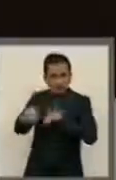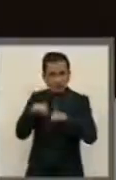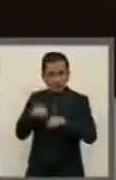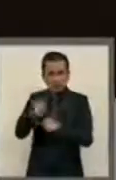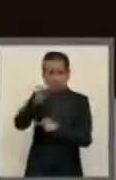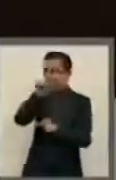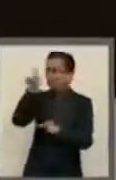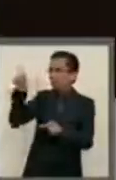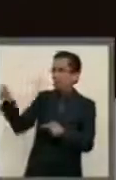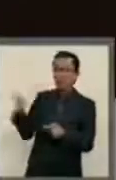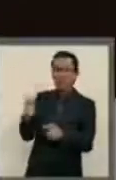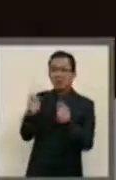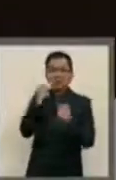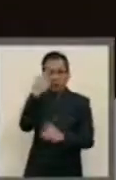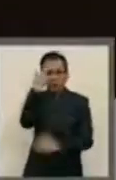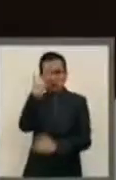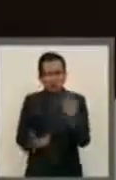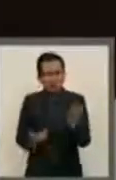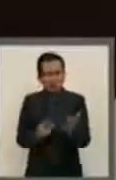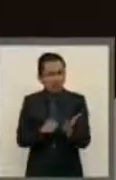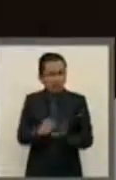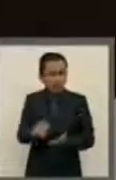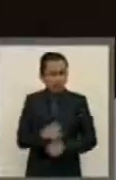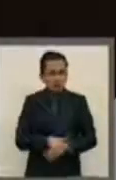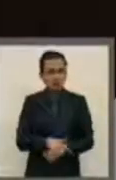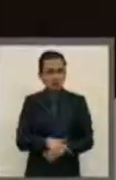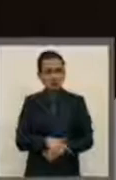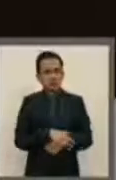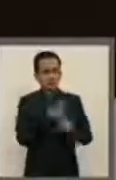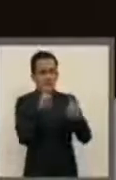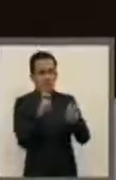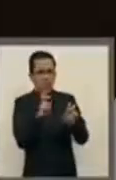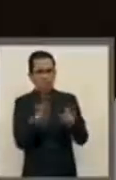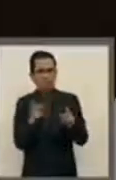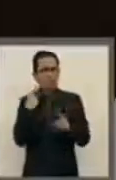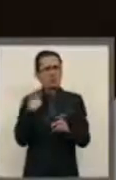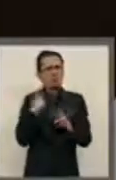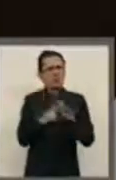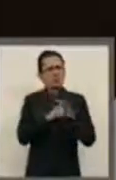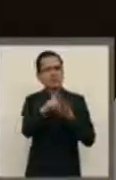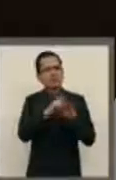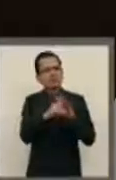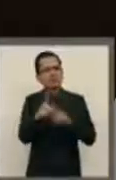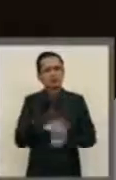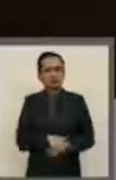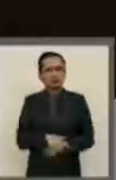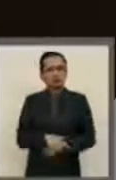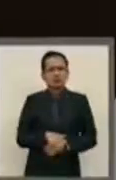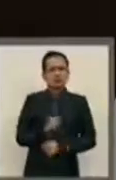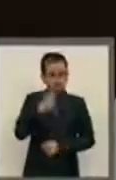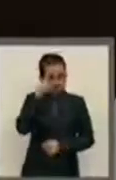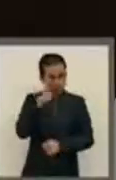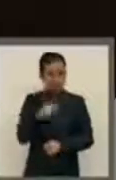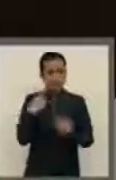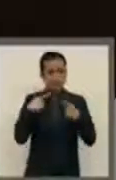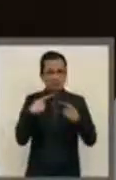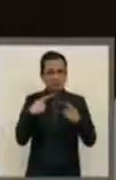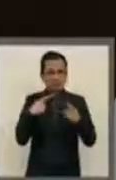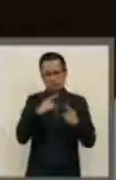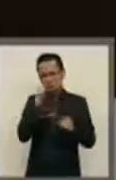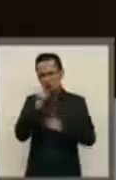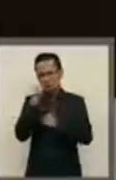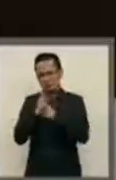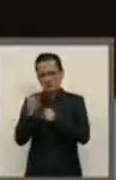los derechos. En materia de política migratoria, las violaciones a los extranjeros que transitan por nuestro